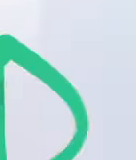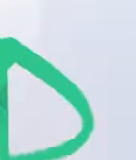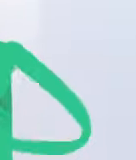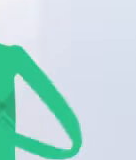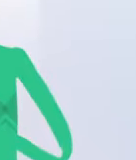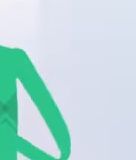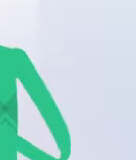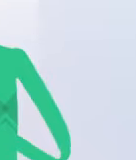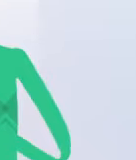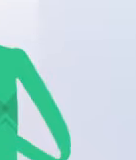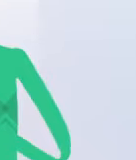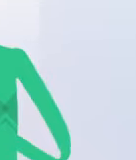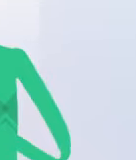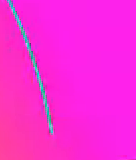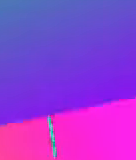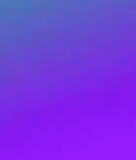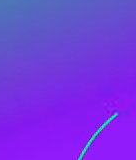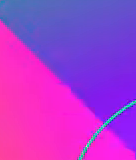dolor en el pecho,